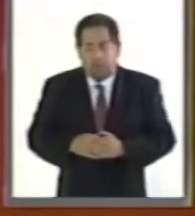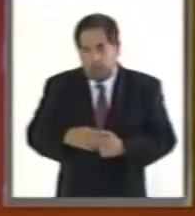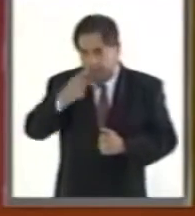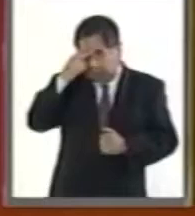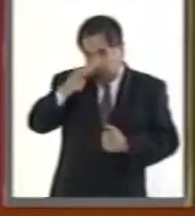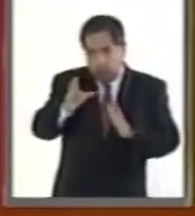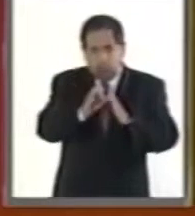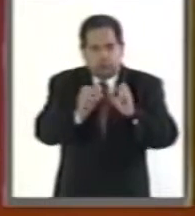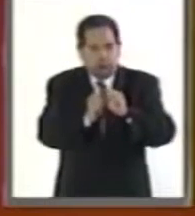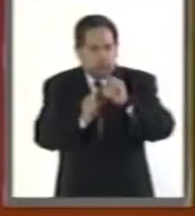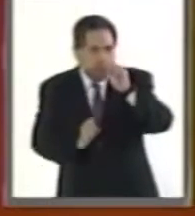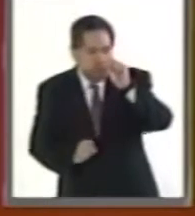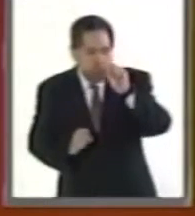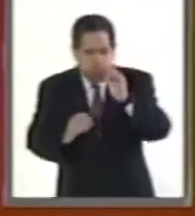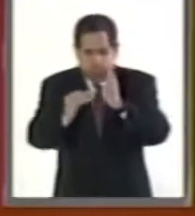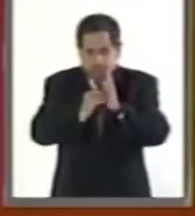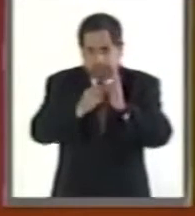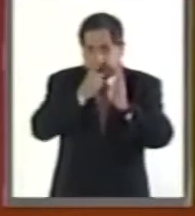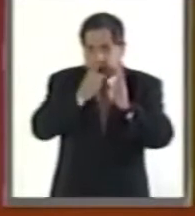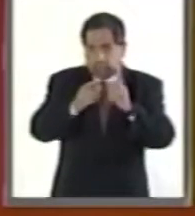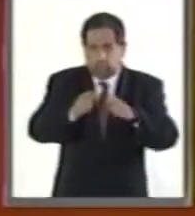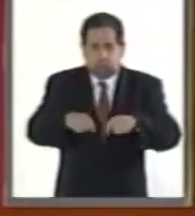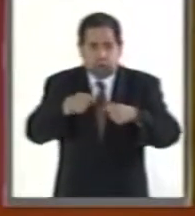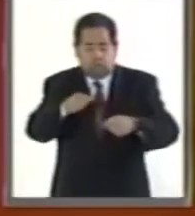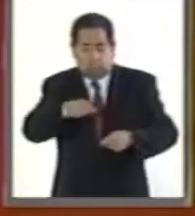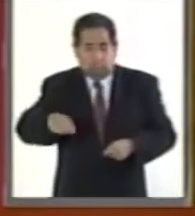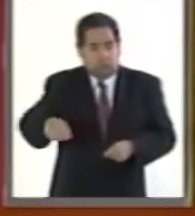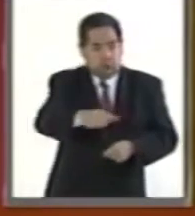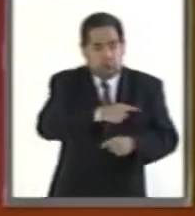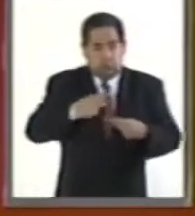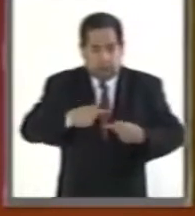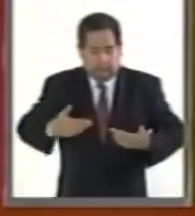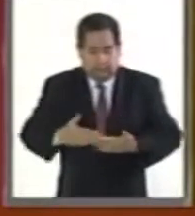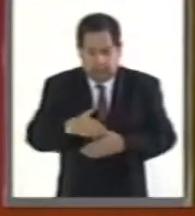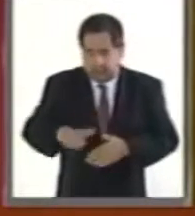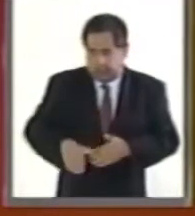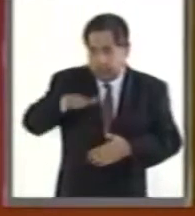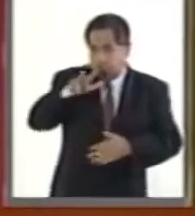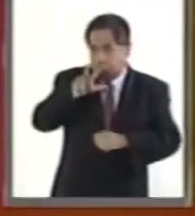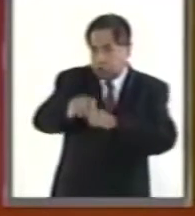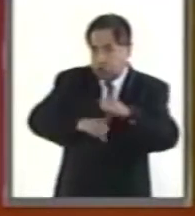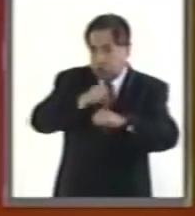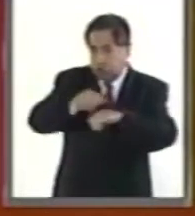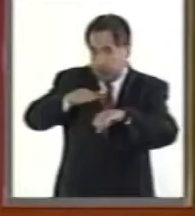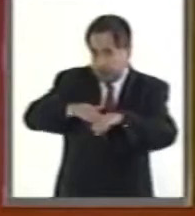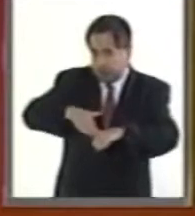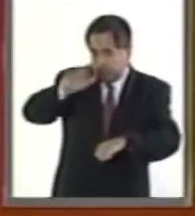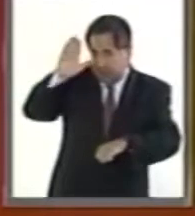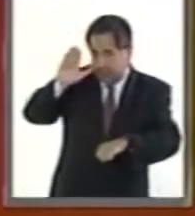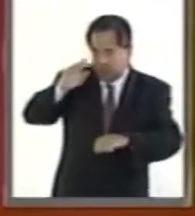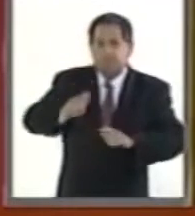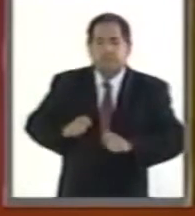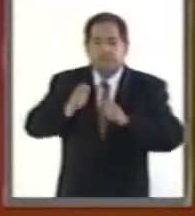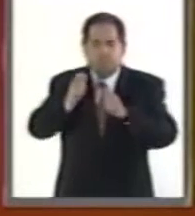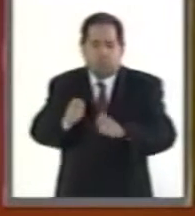voto a la ciudadanía mayor de 18 años, mas no así el deber de